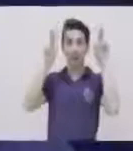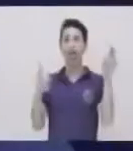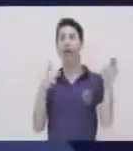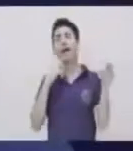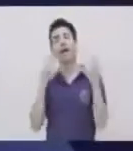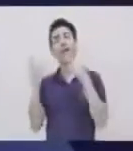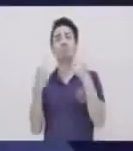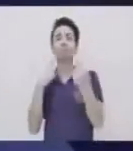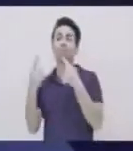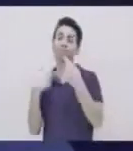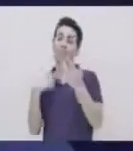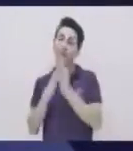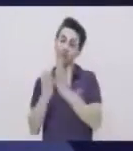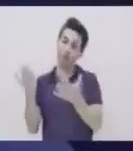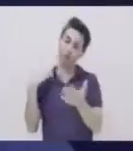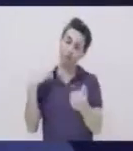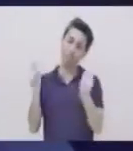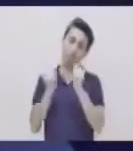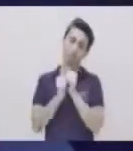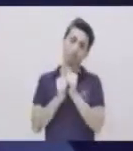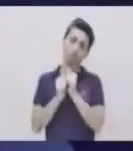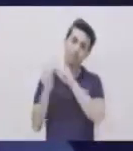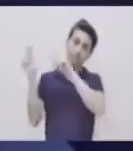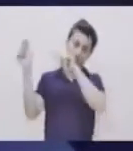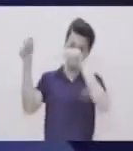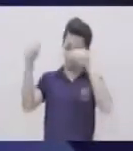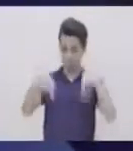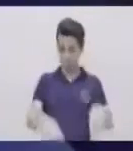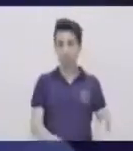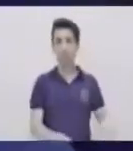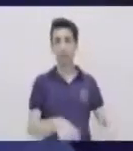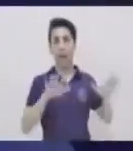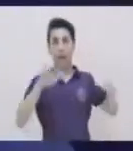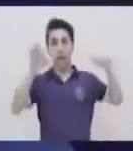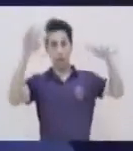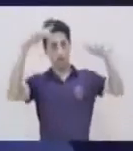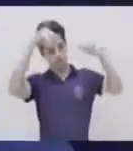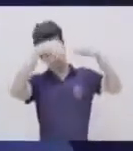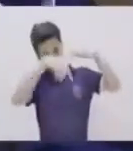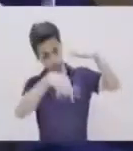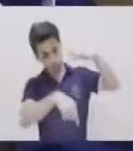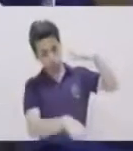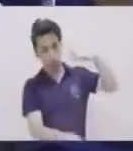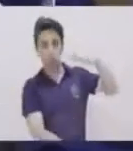liebre. La convenció que viajara con ella al fondo del mar.